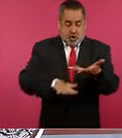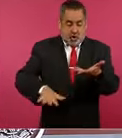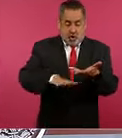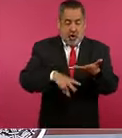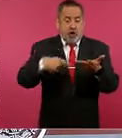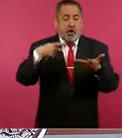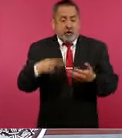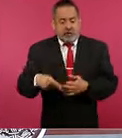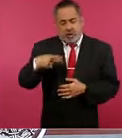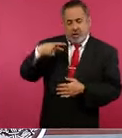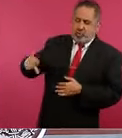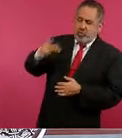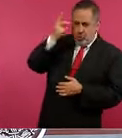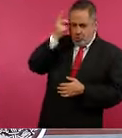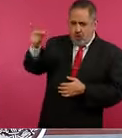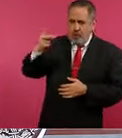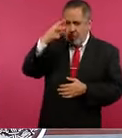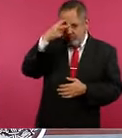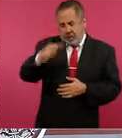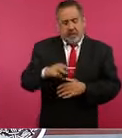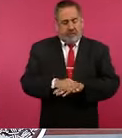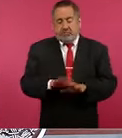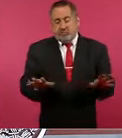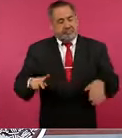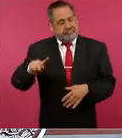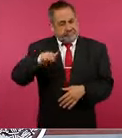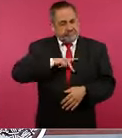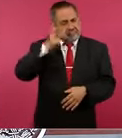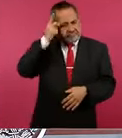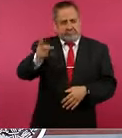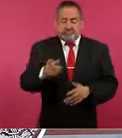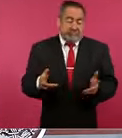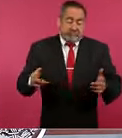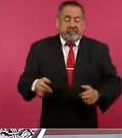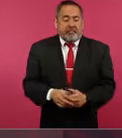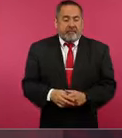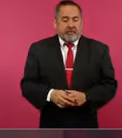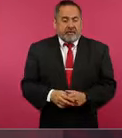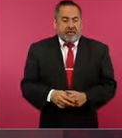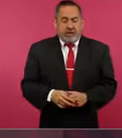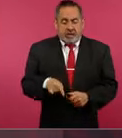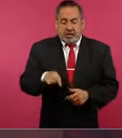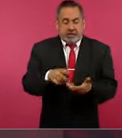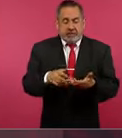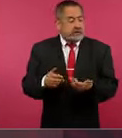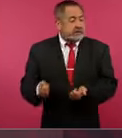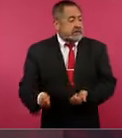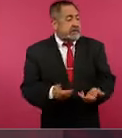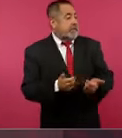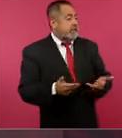es de México, es de nuestra nación, y que no está